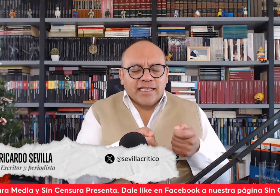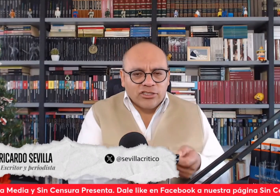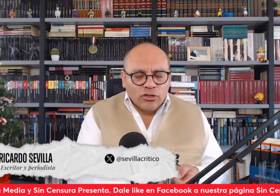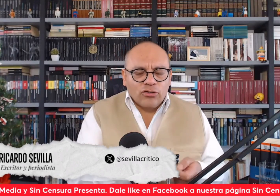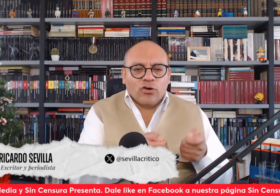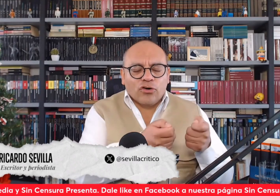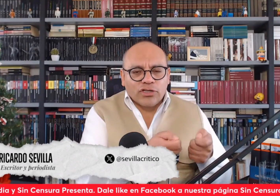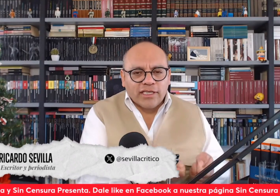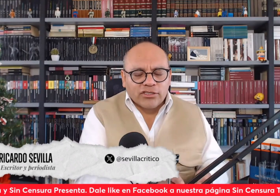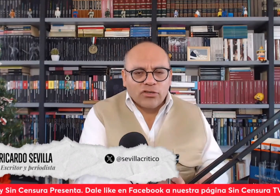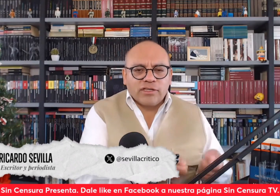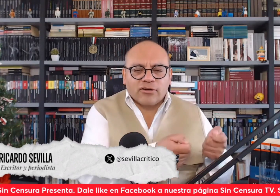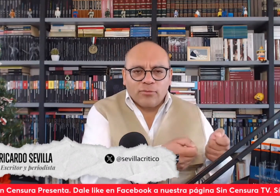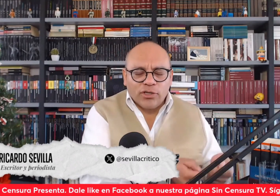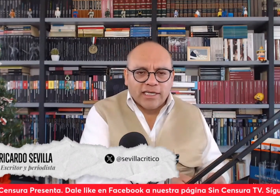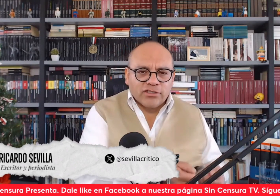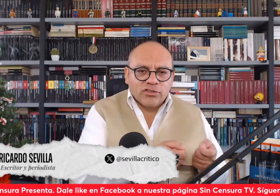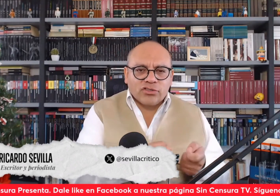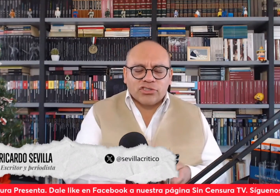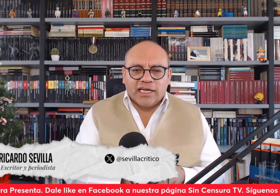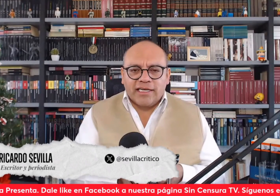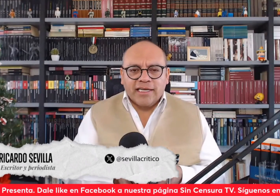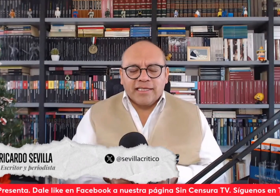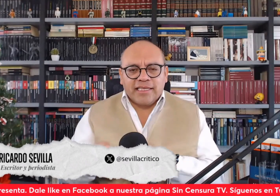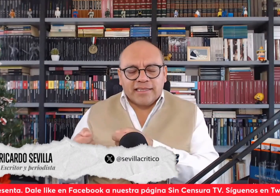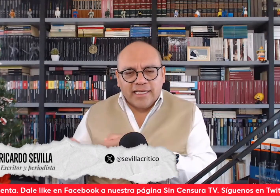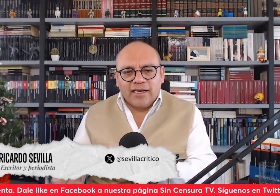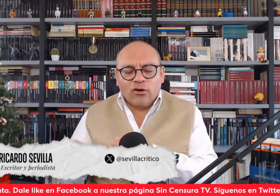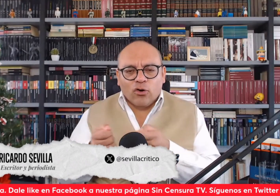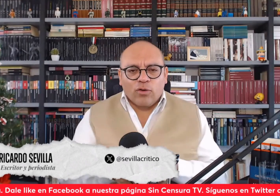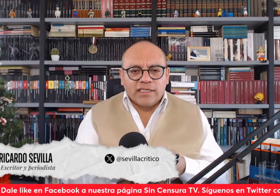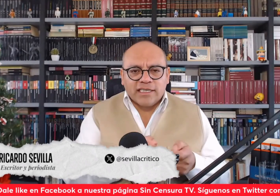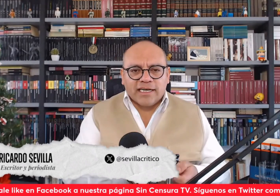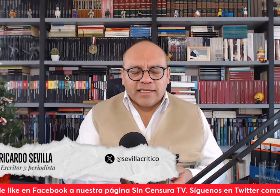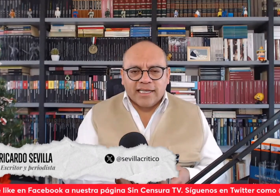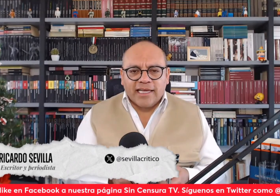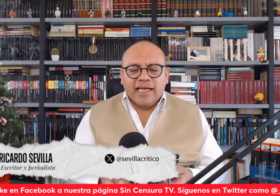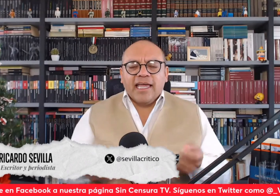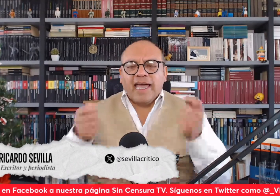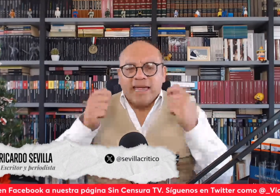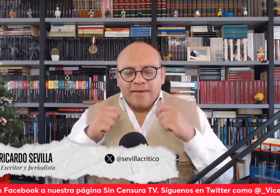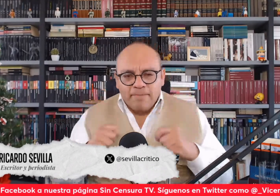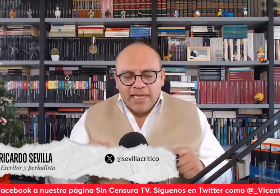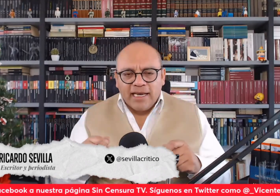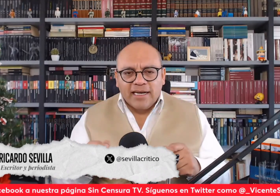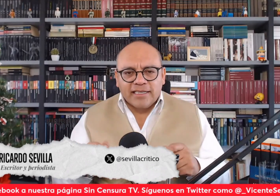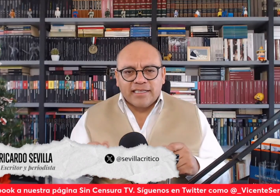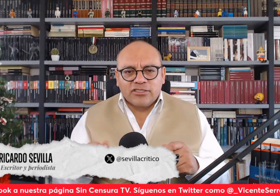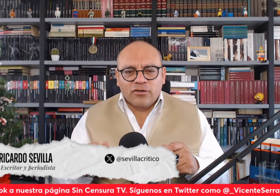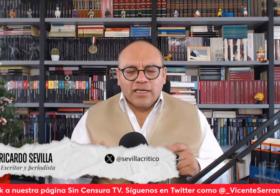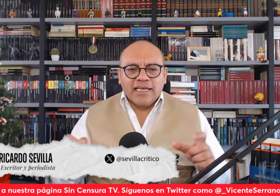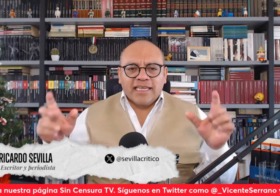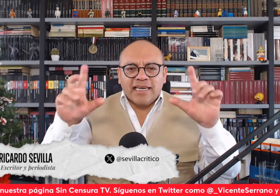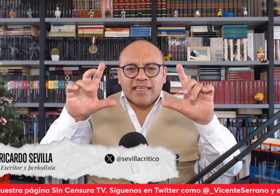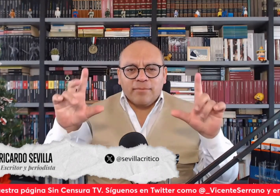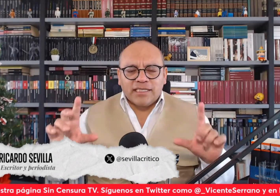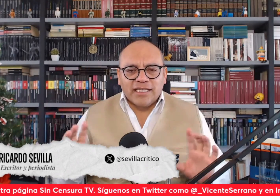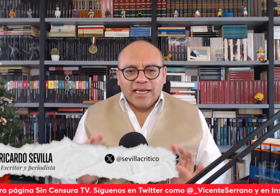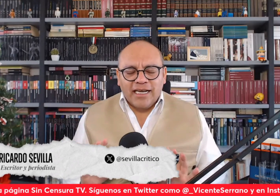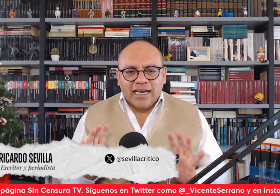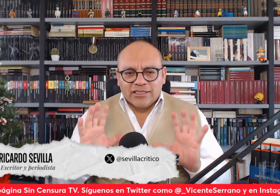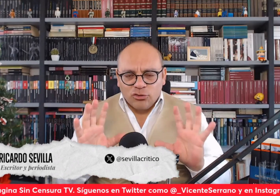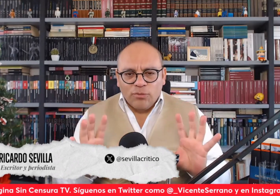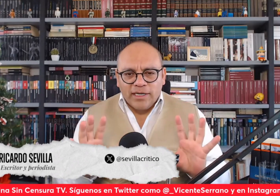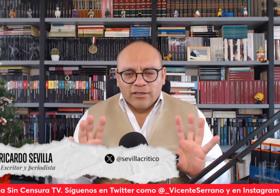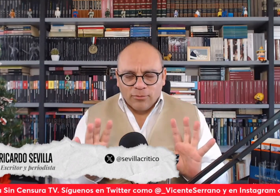la Dirección o Coordinación de Comunicación Social de tal o cual secretaría envía a la redacción y ya nada